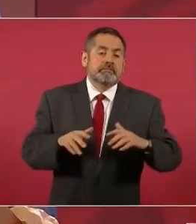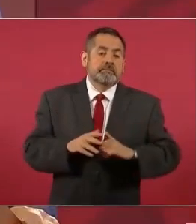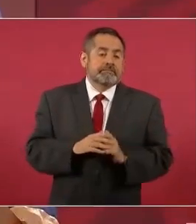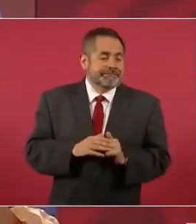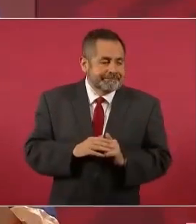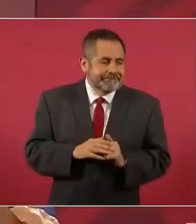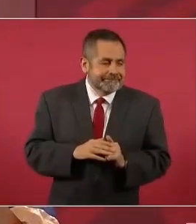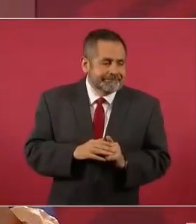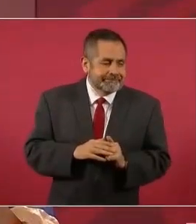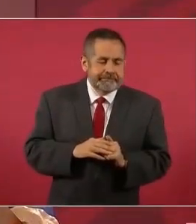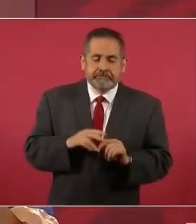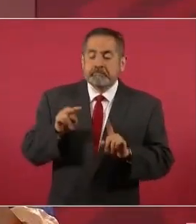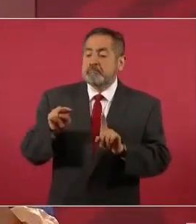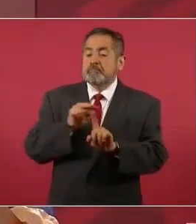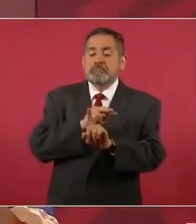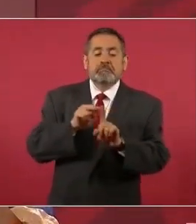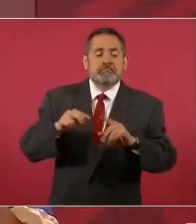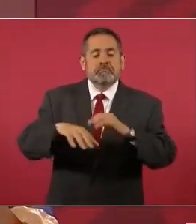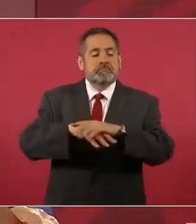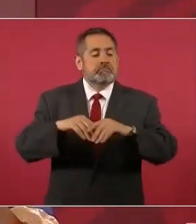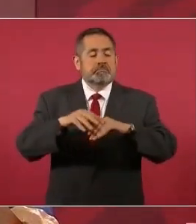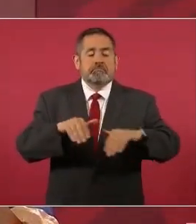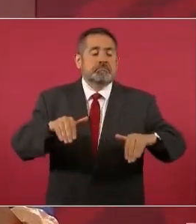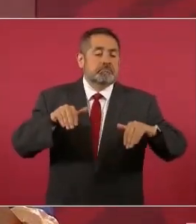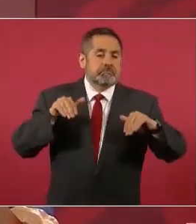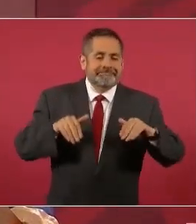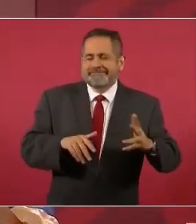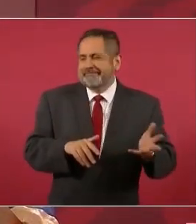eran objetivos,